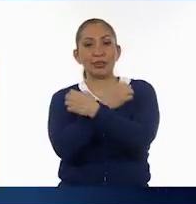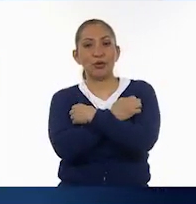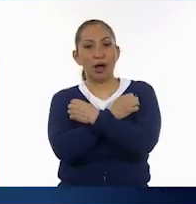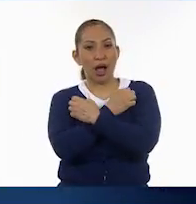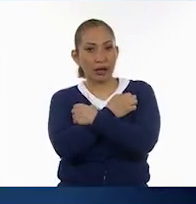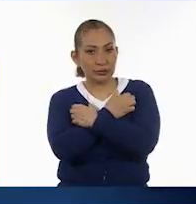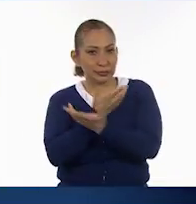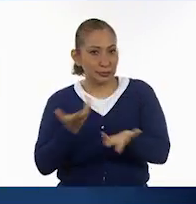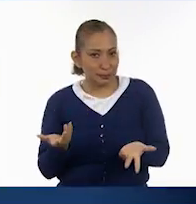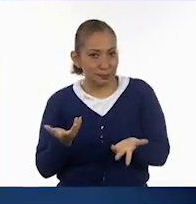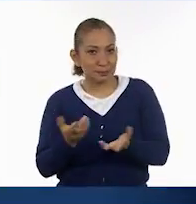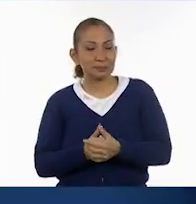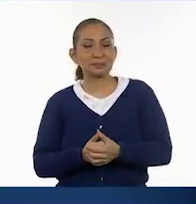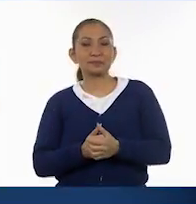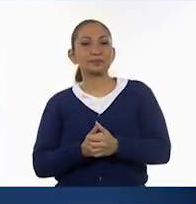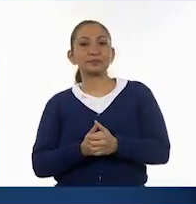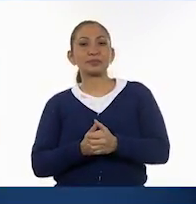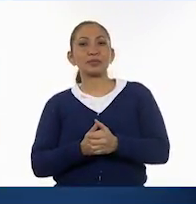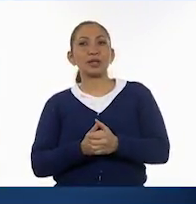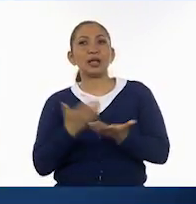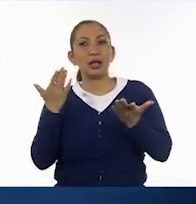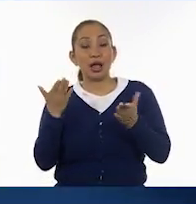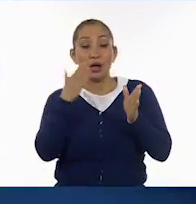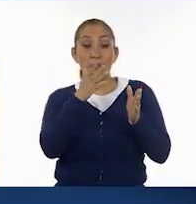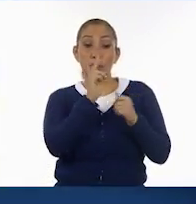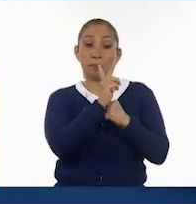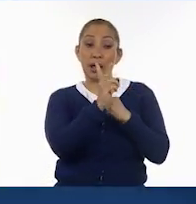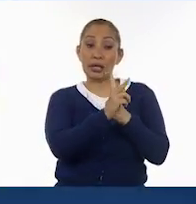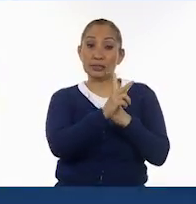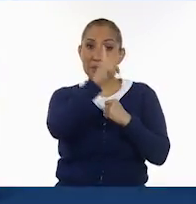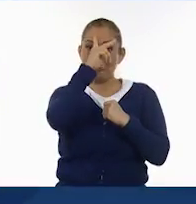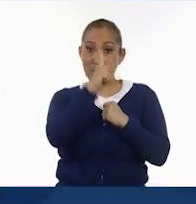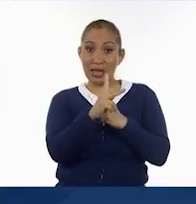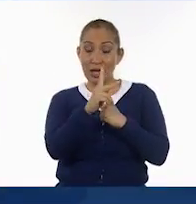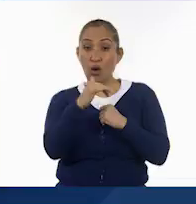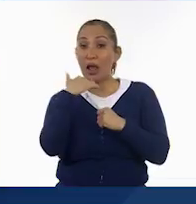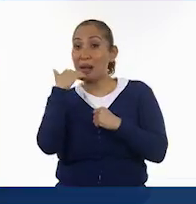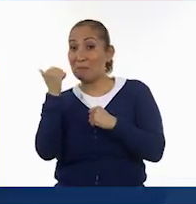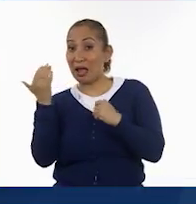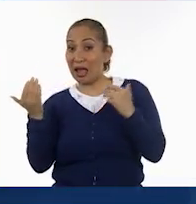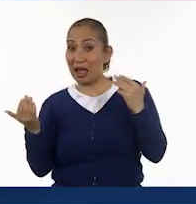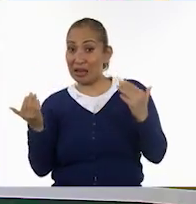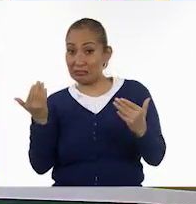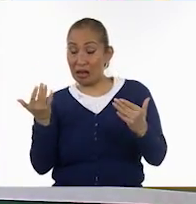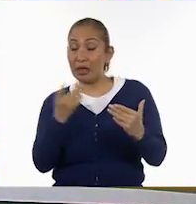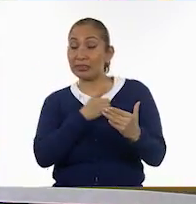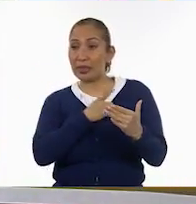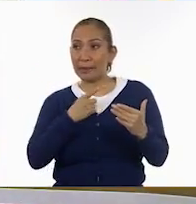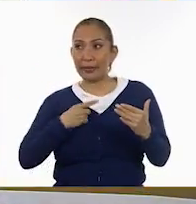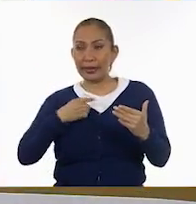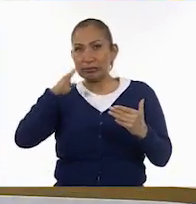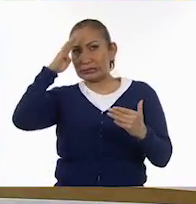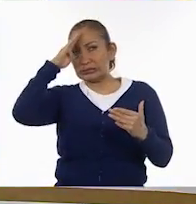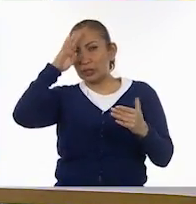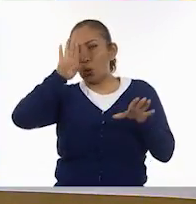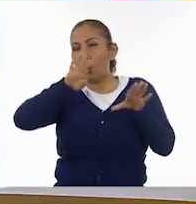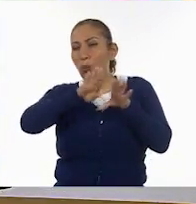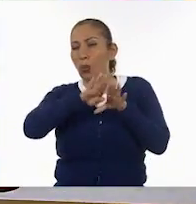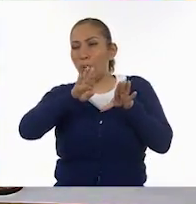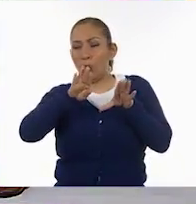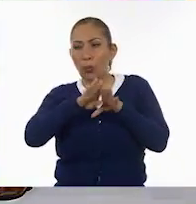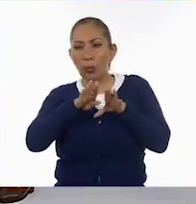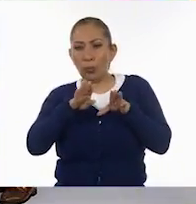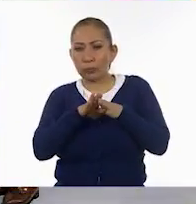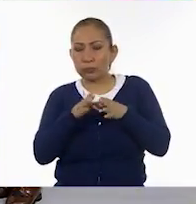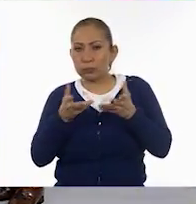educación. Y bueno, pues tanto un país como México, como Alemania, pues tiene que comenzar a pensar, ¿no?